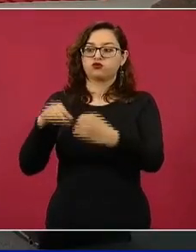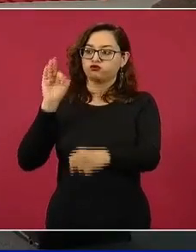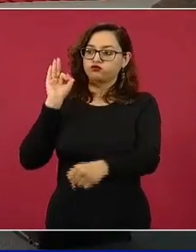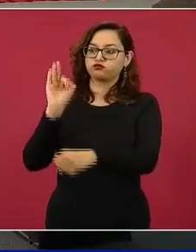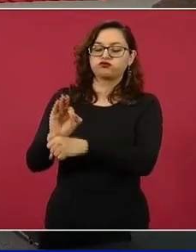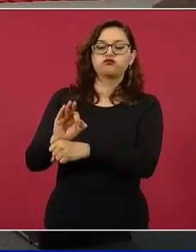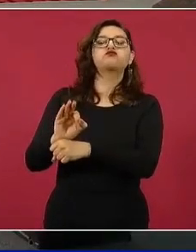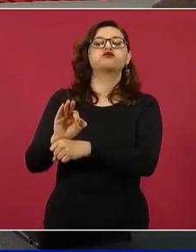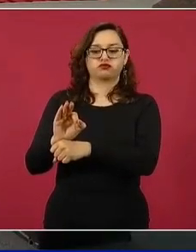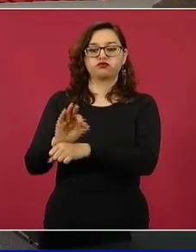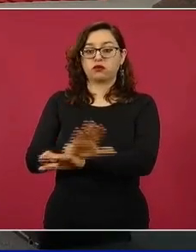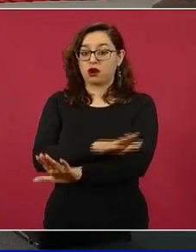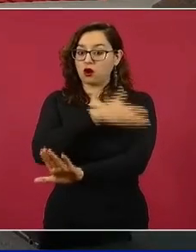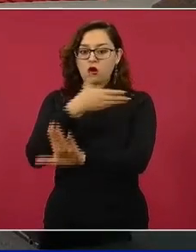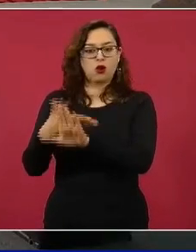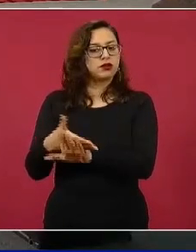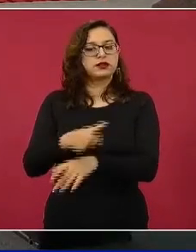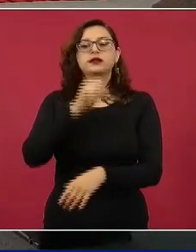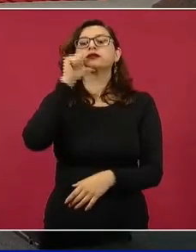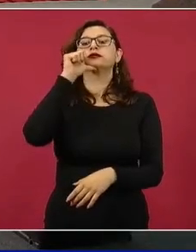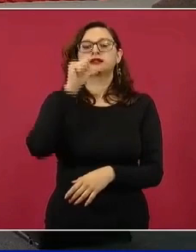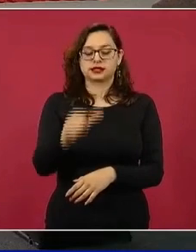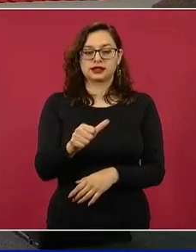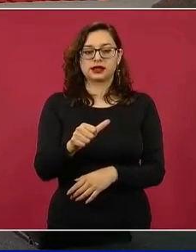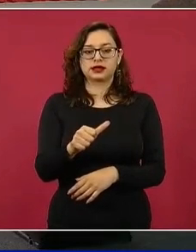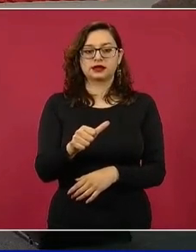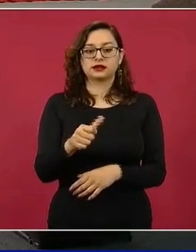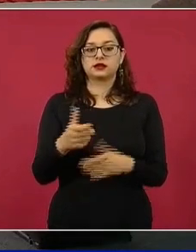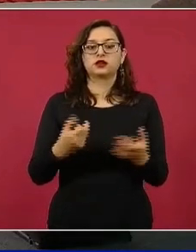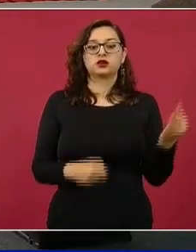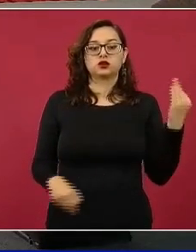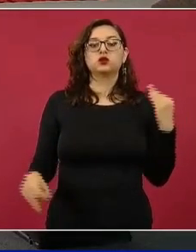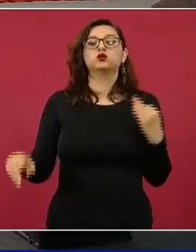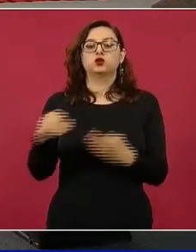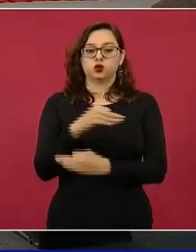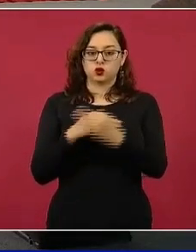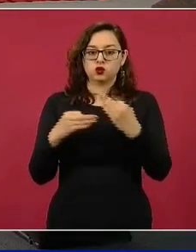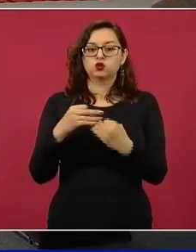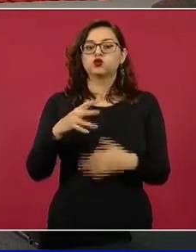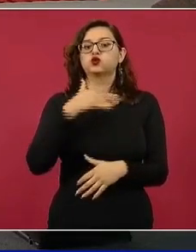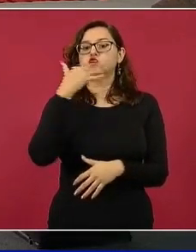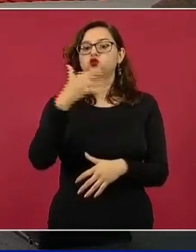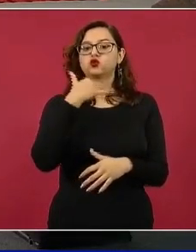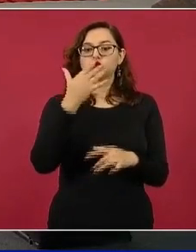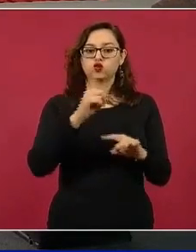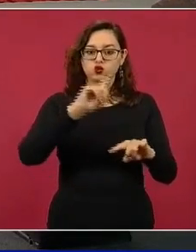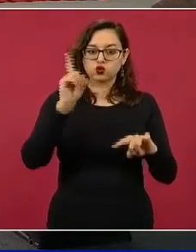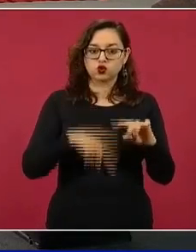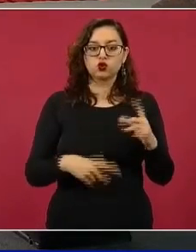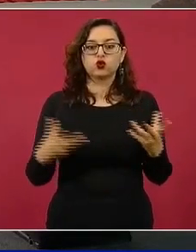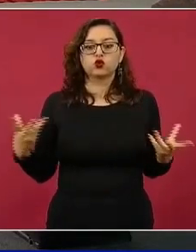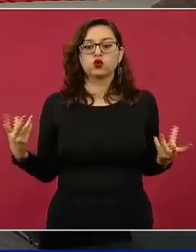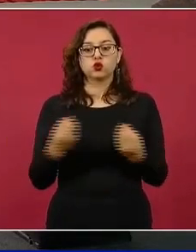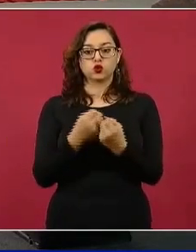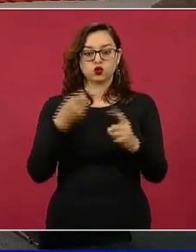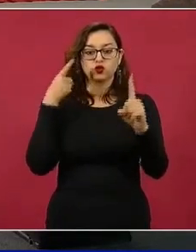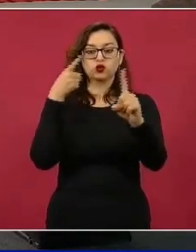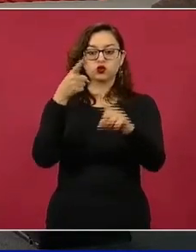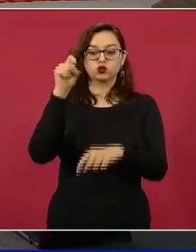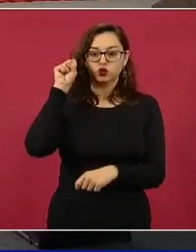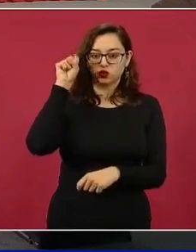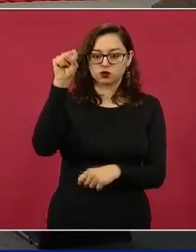nada. Vamos todos a eliminar para siempre la corrupción. Vamos juntos por un sindicato